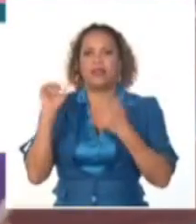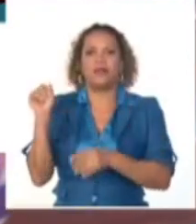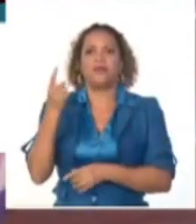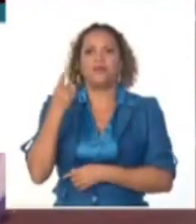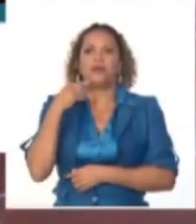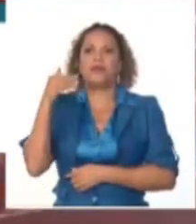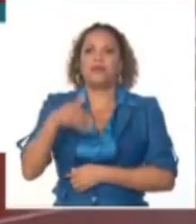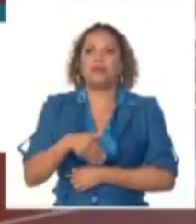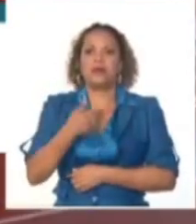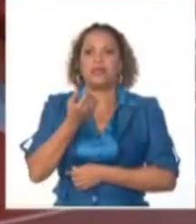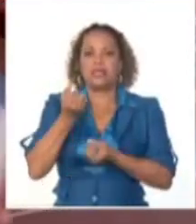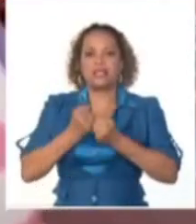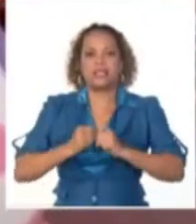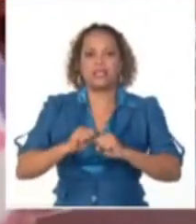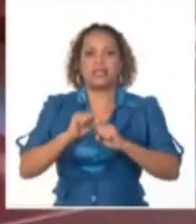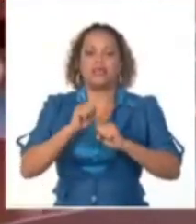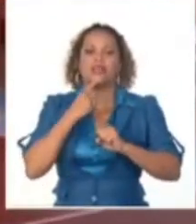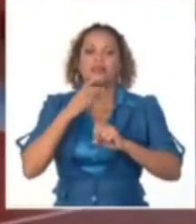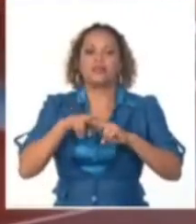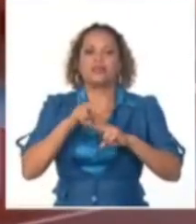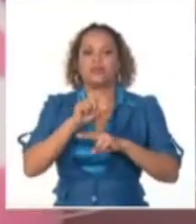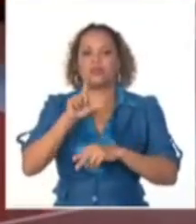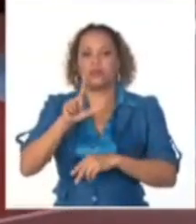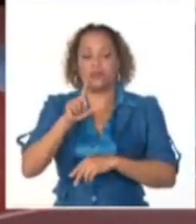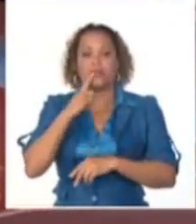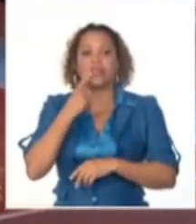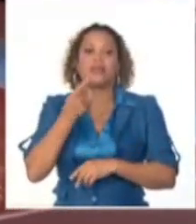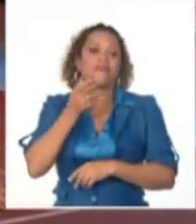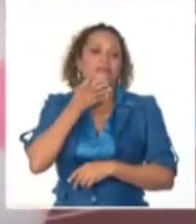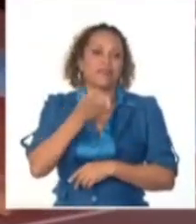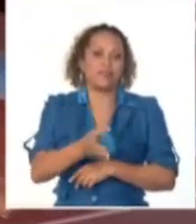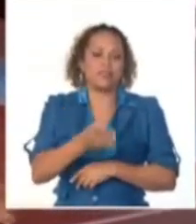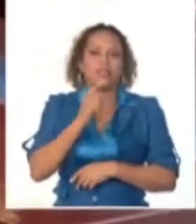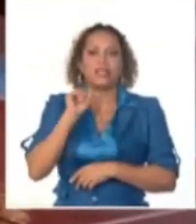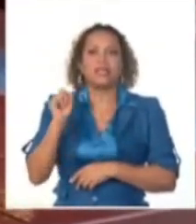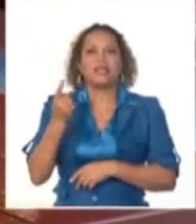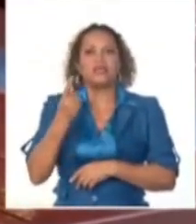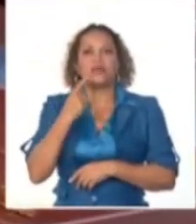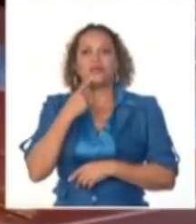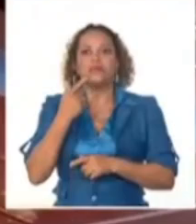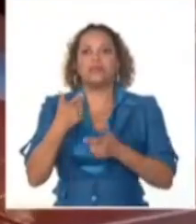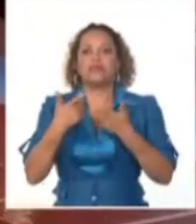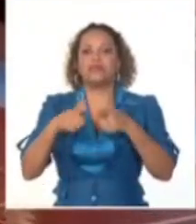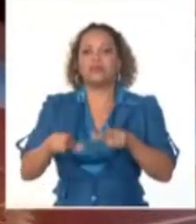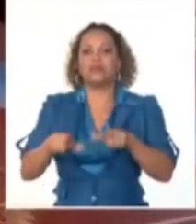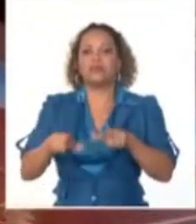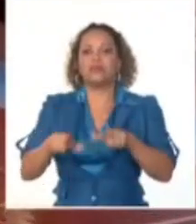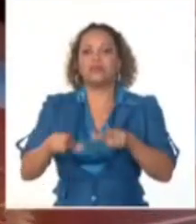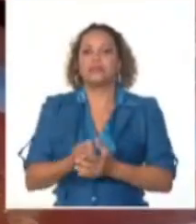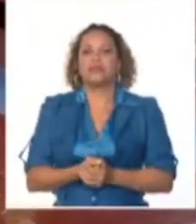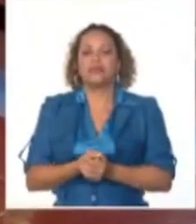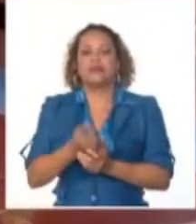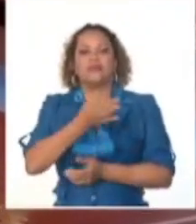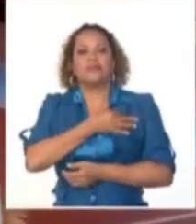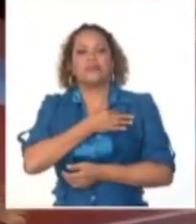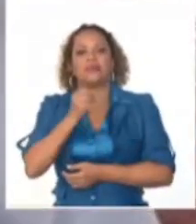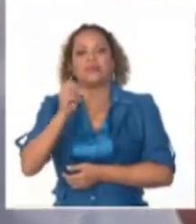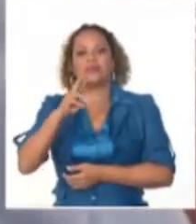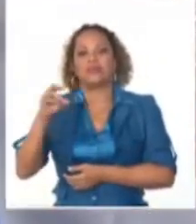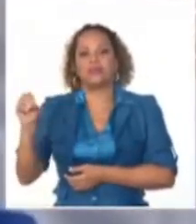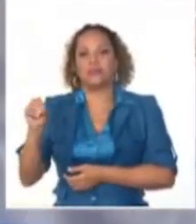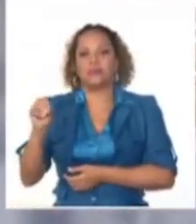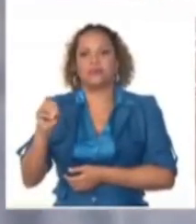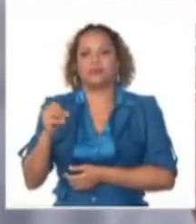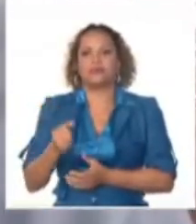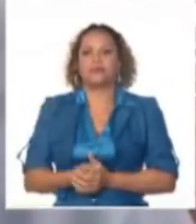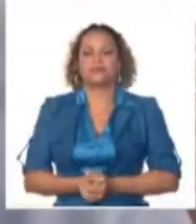nació Fidel. Venimos aquí con nuestra condición de campeón a ganar la medalla de oro y llevarla hasta Pinal del Río. Es